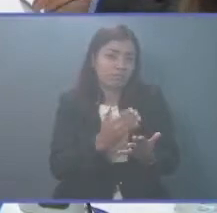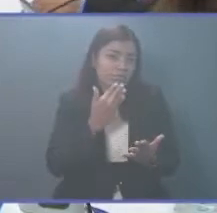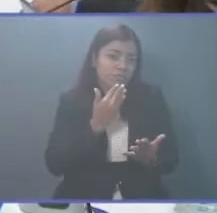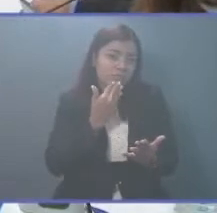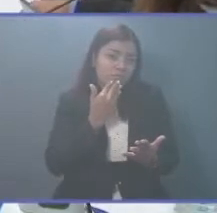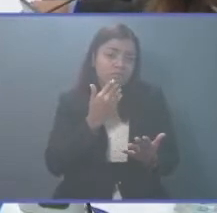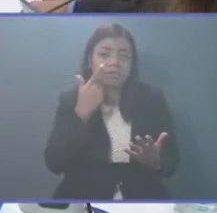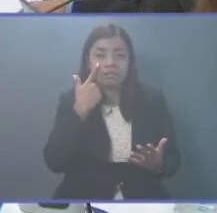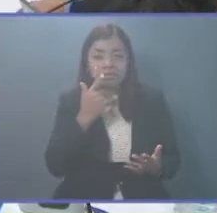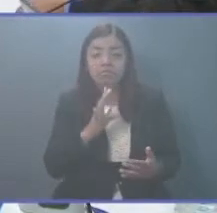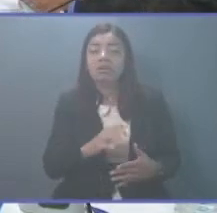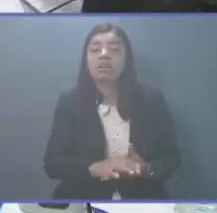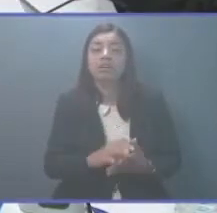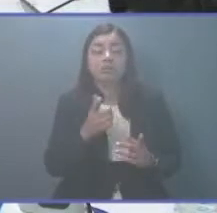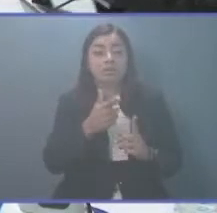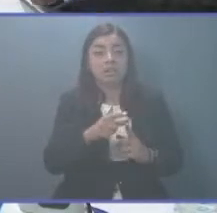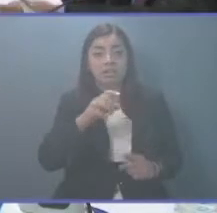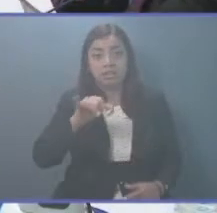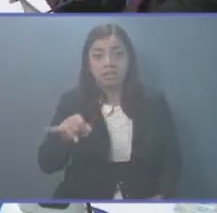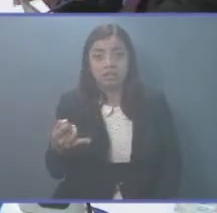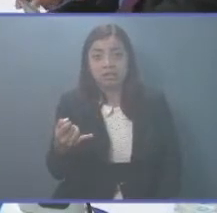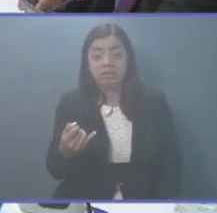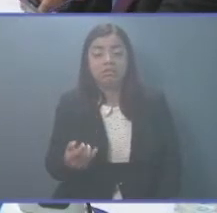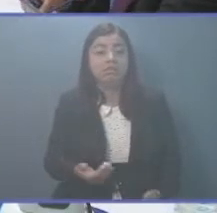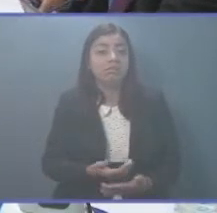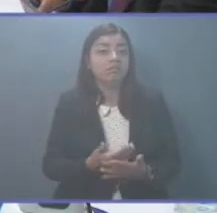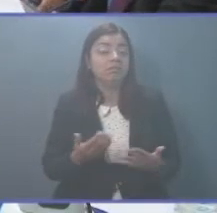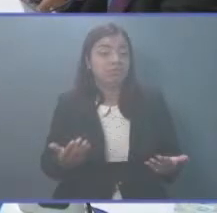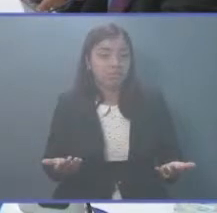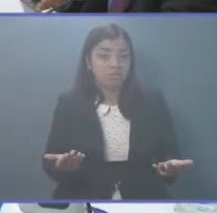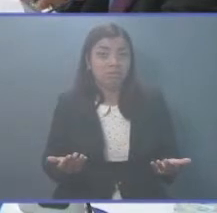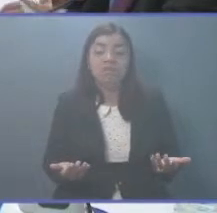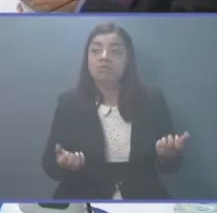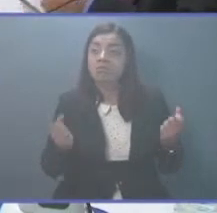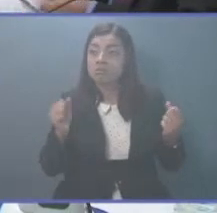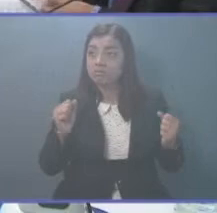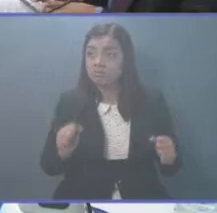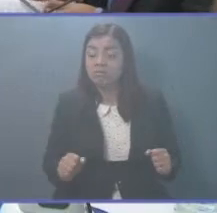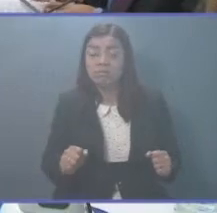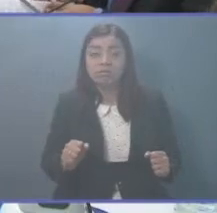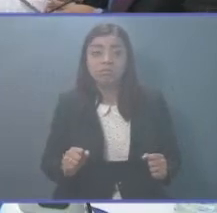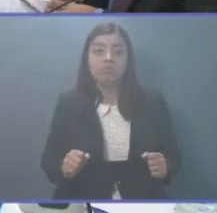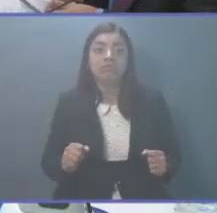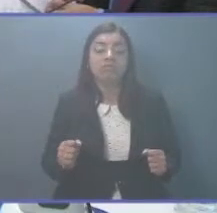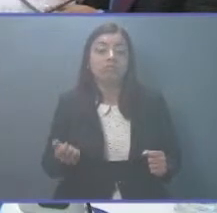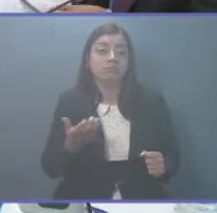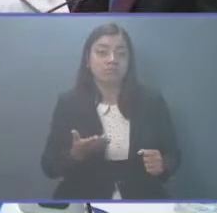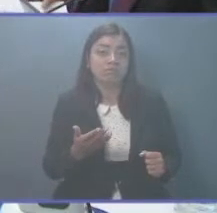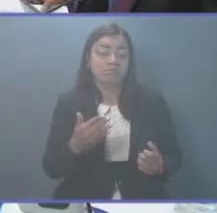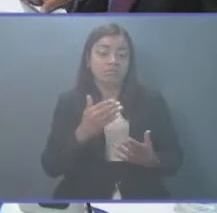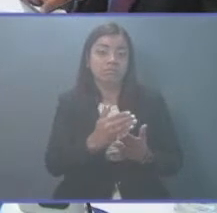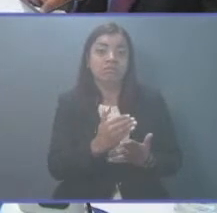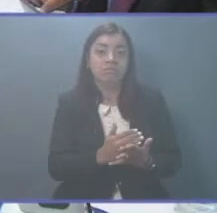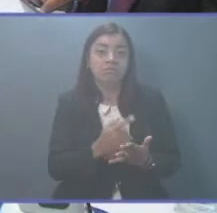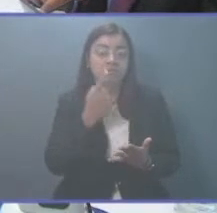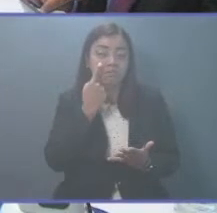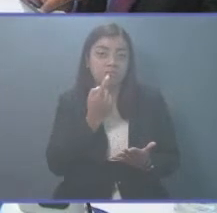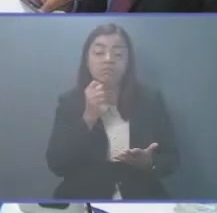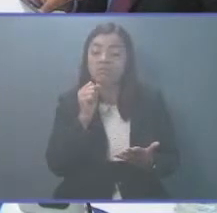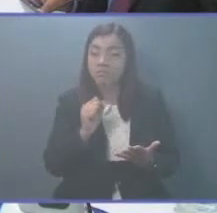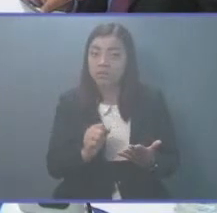pero por ejemplo, en un literal J donde sea un agravante el